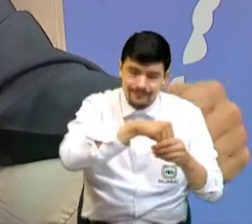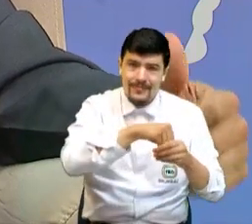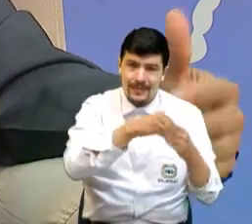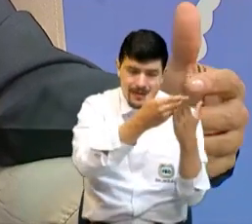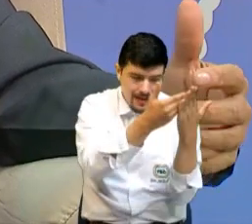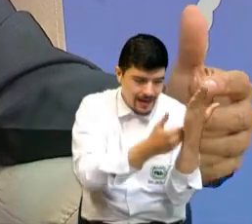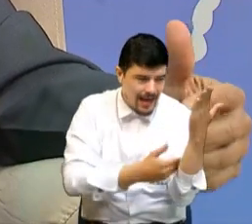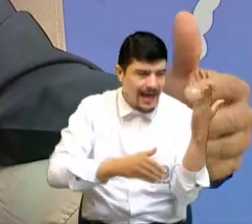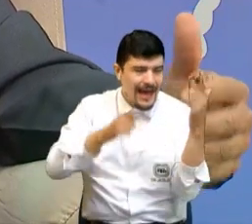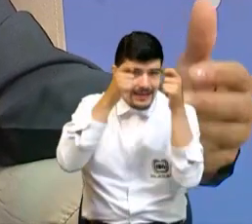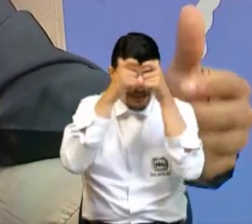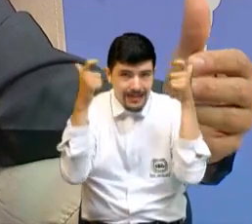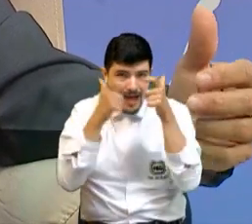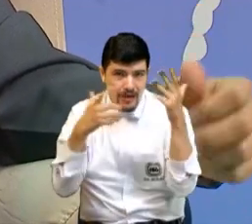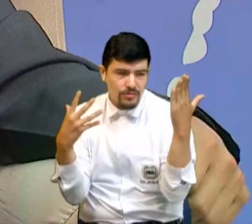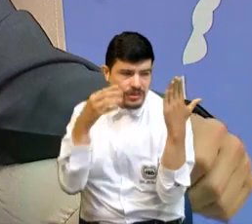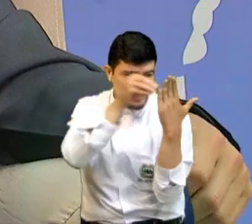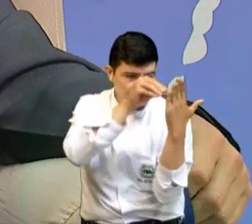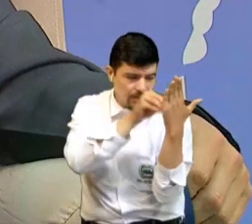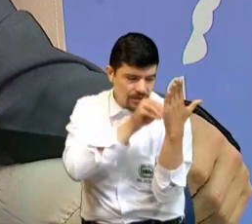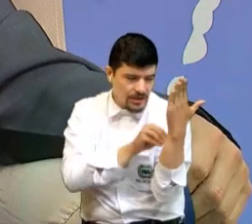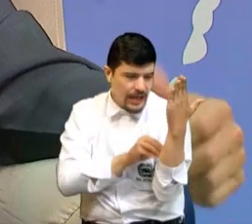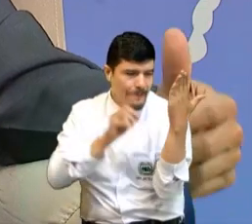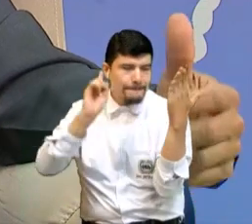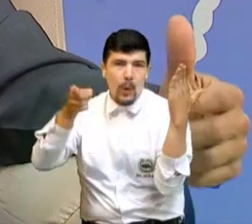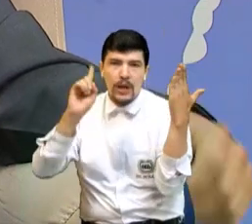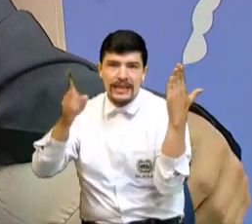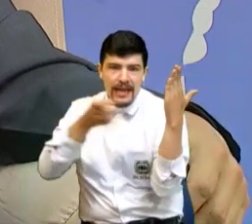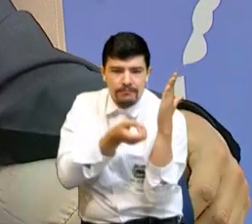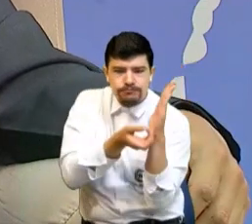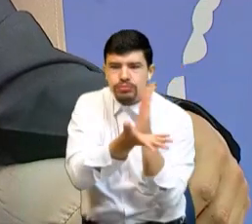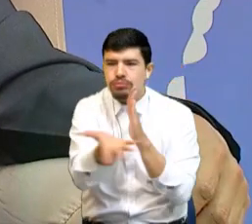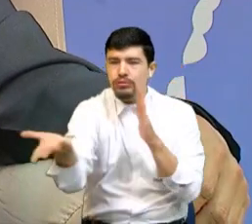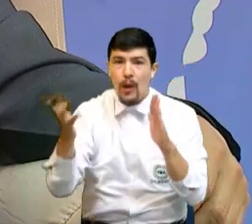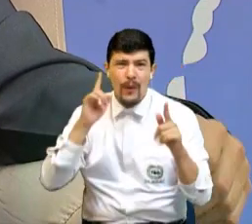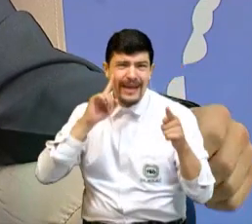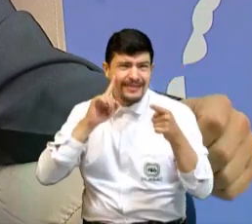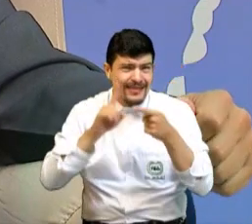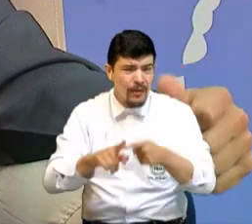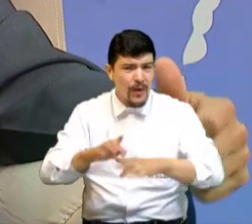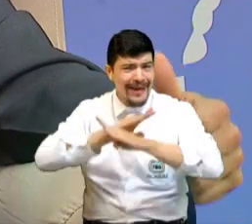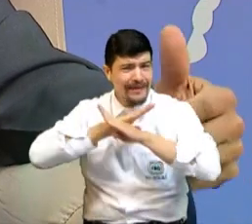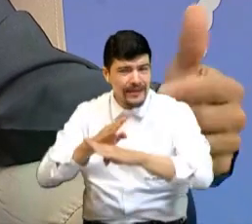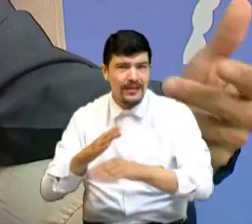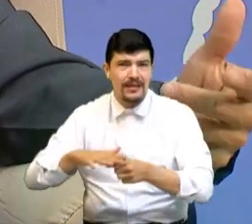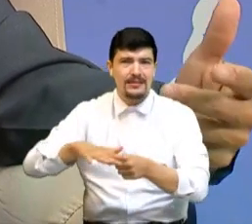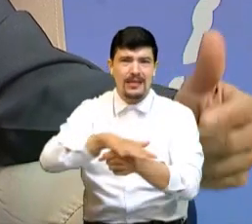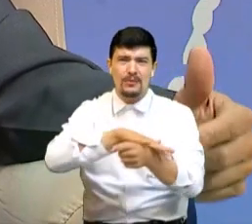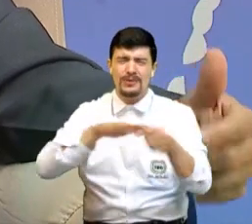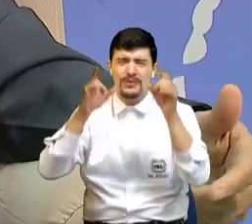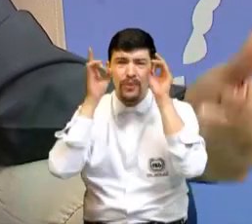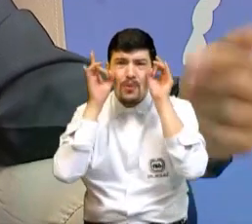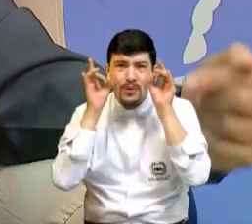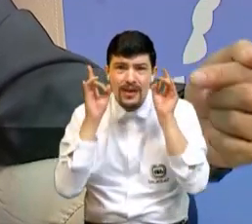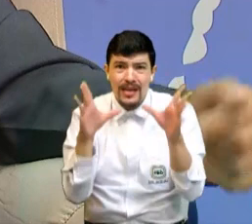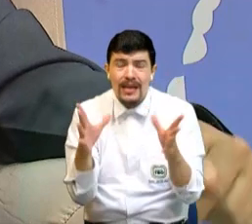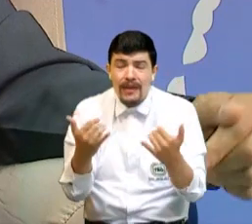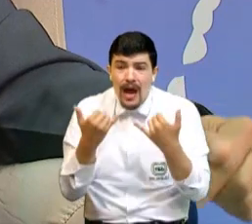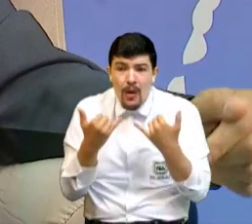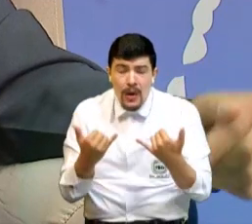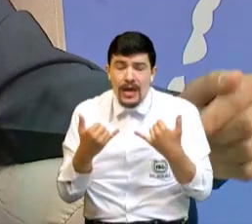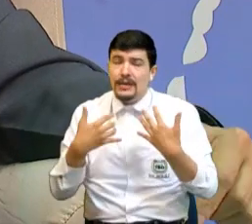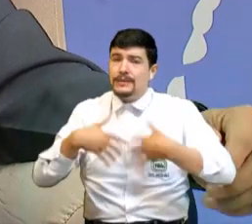Estado políticas públicas tendientes a menguar esta situación catastrófica que